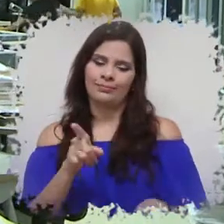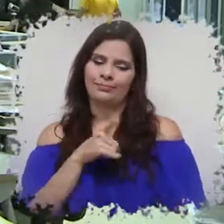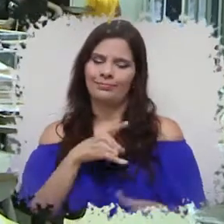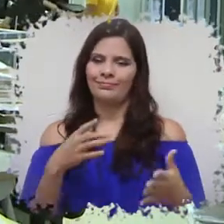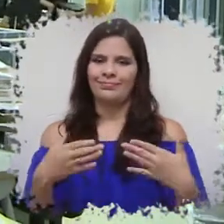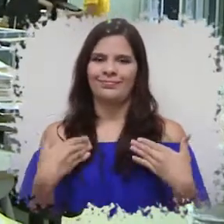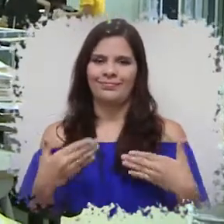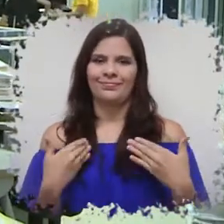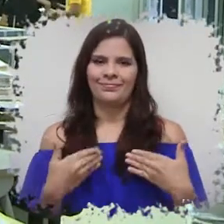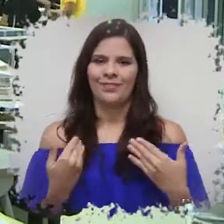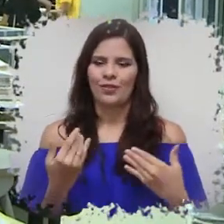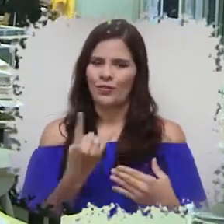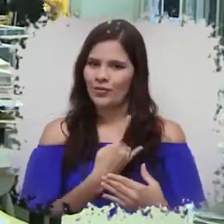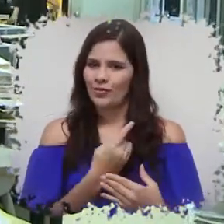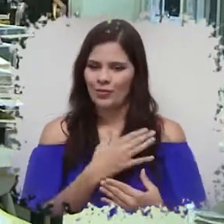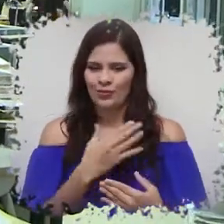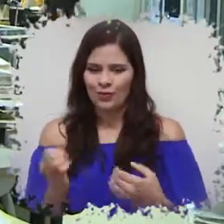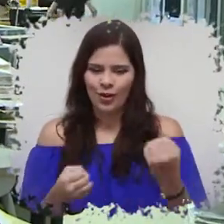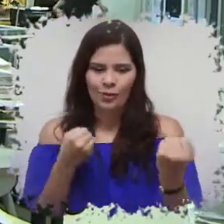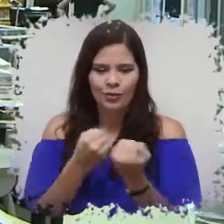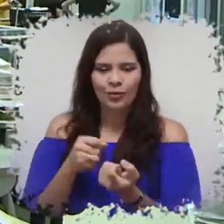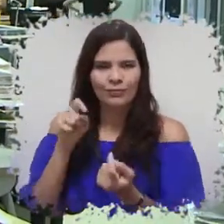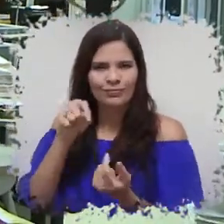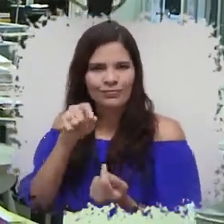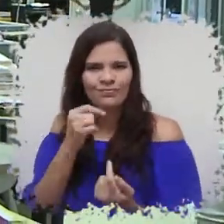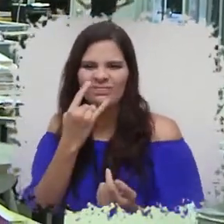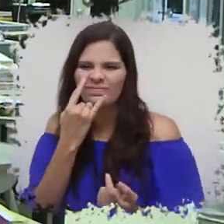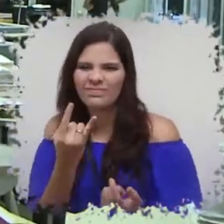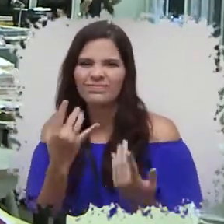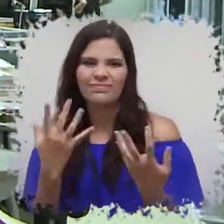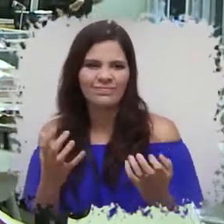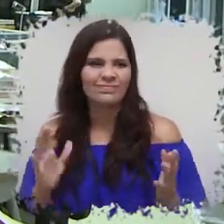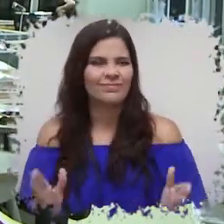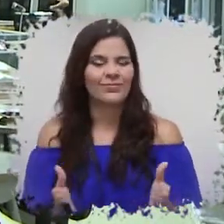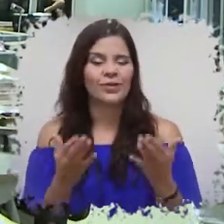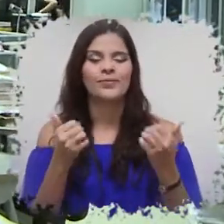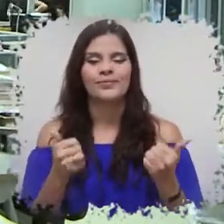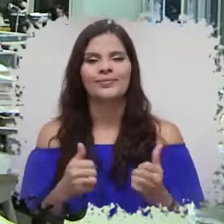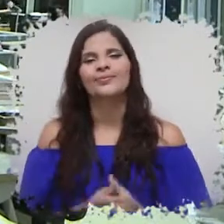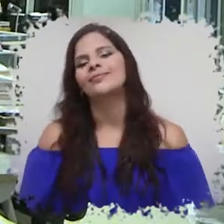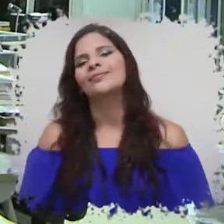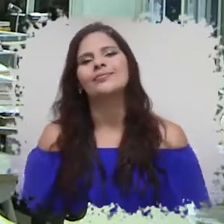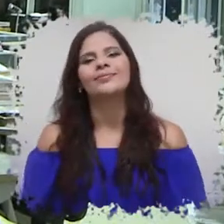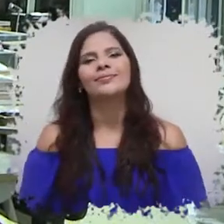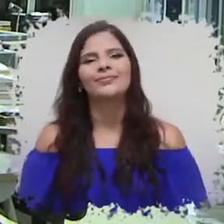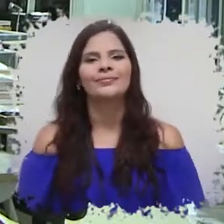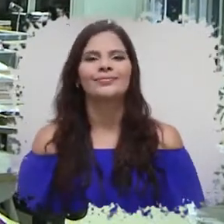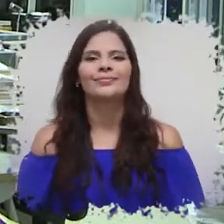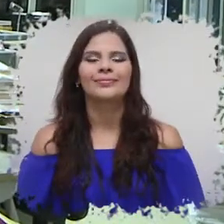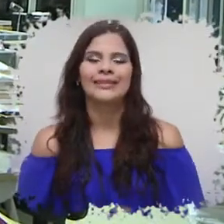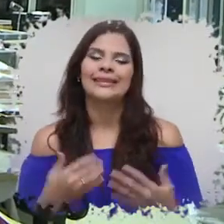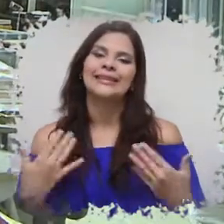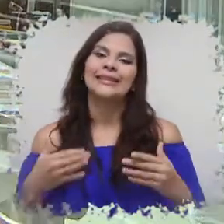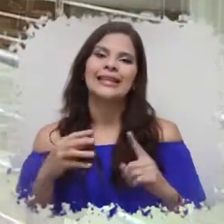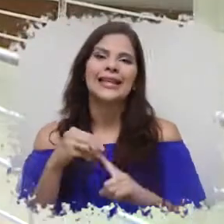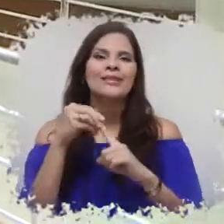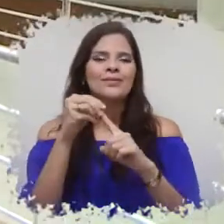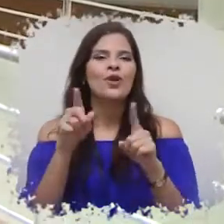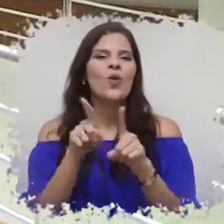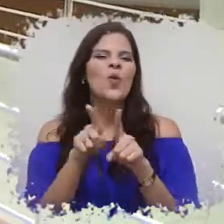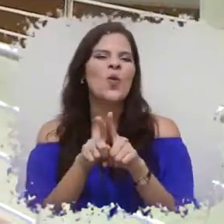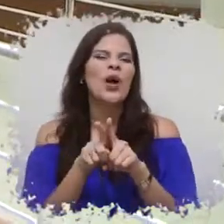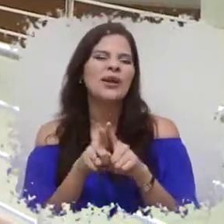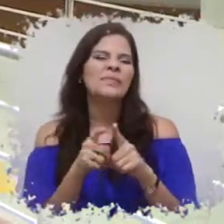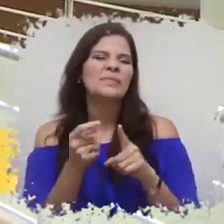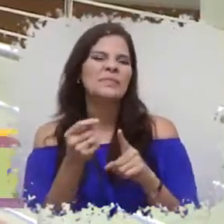Y estamos contentos de que la universidad como se haya interesado y esté tan comprometida con la serie. Imagínate,